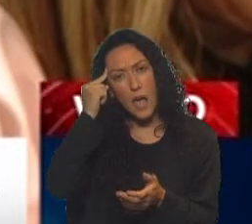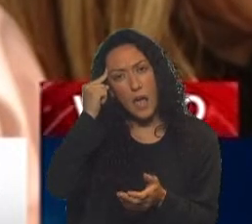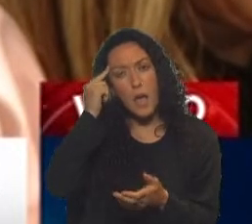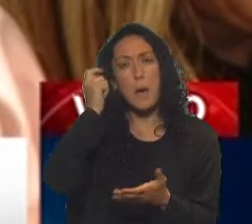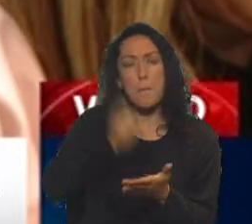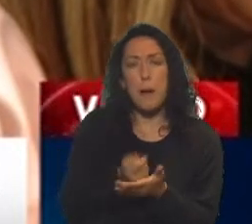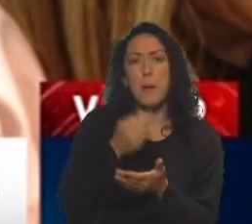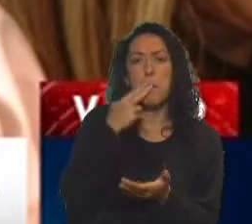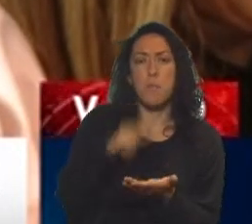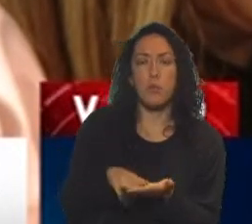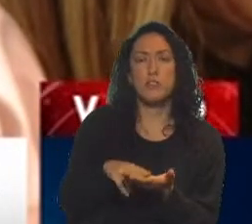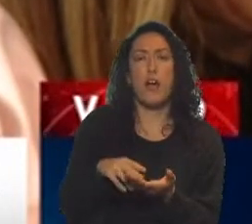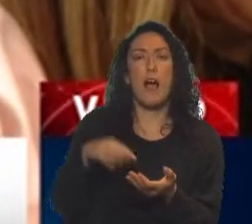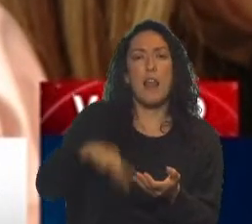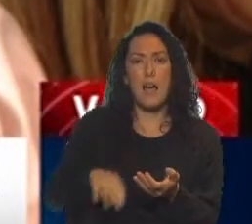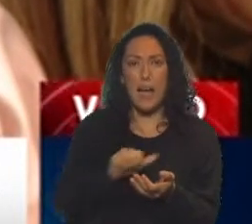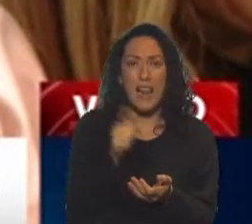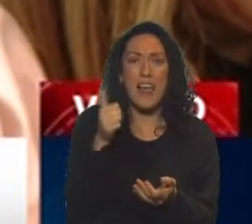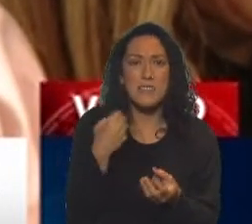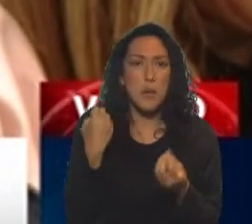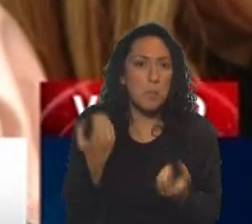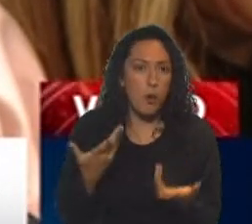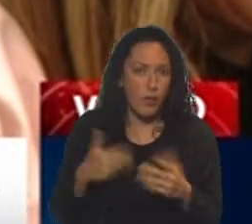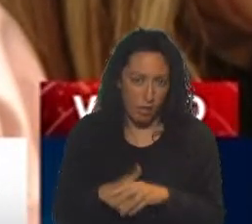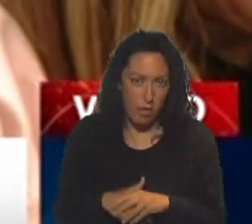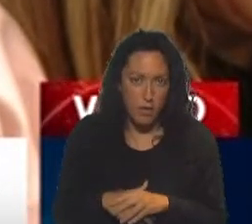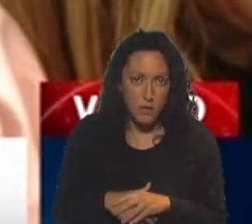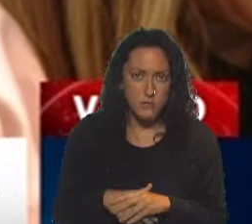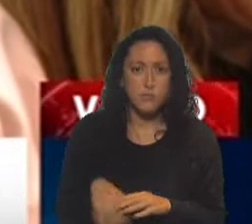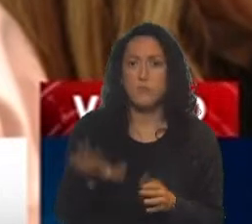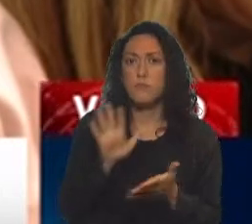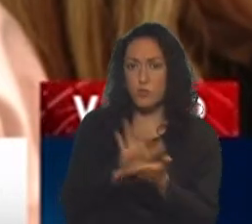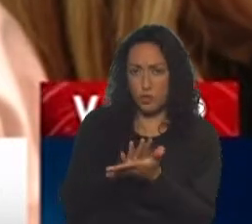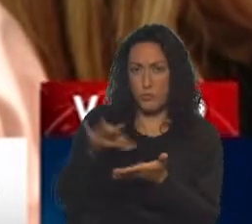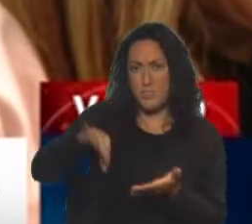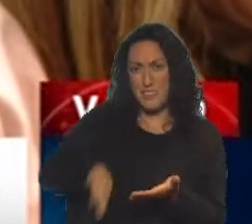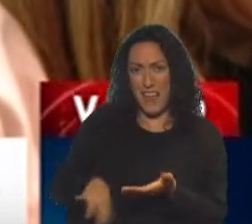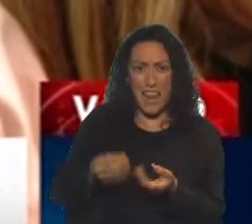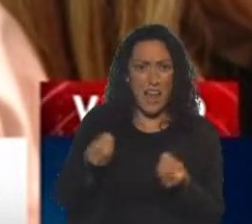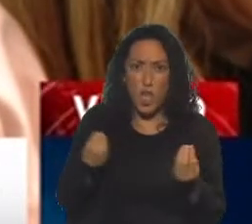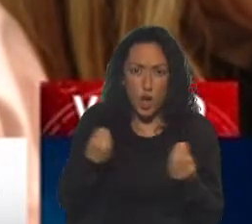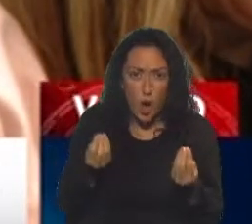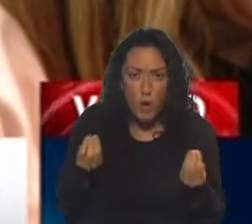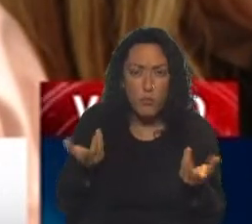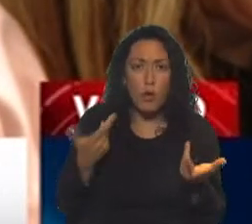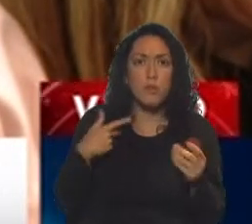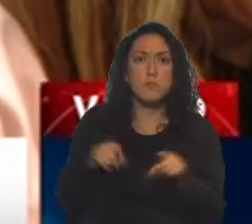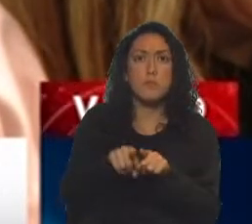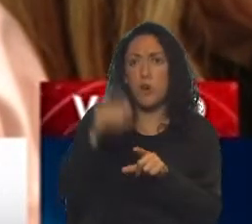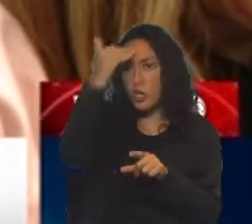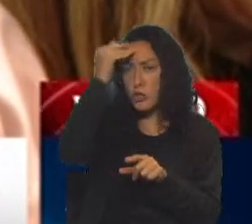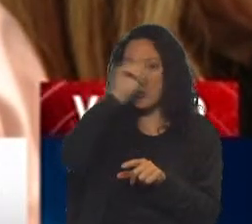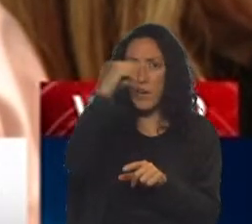el impuesto a las ganancias? Uno de ellos se trata de la intangibilidad del salario, respaldado por la Constitución